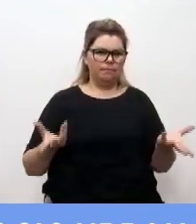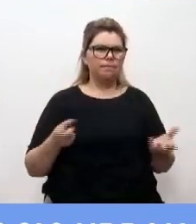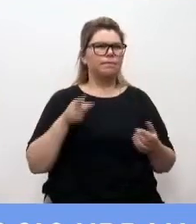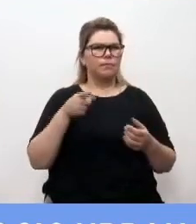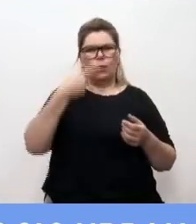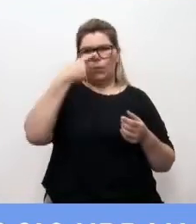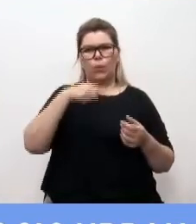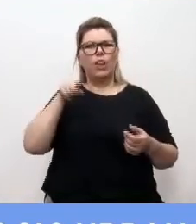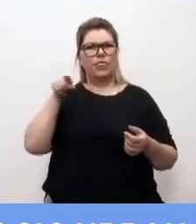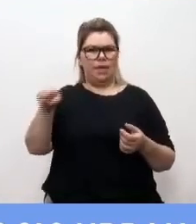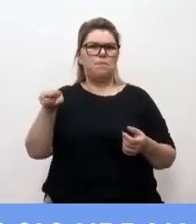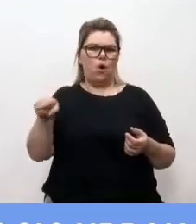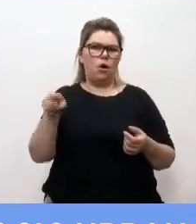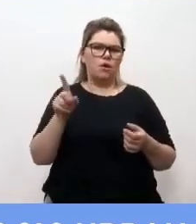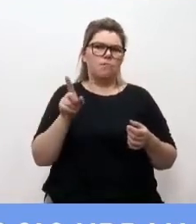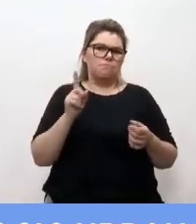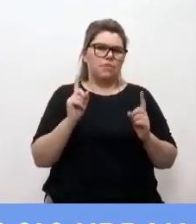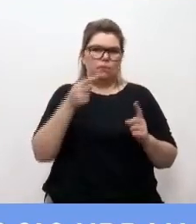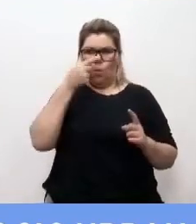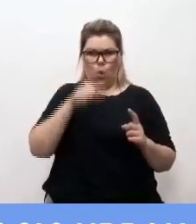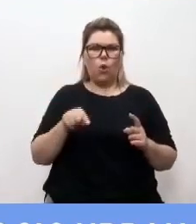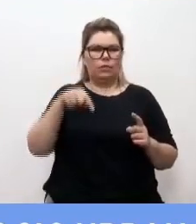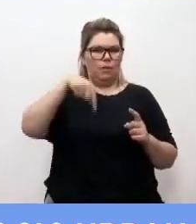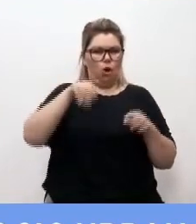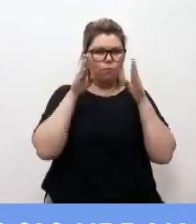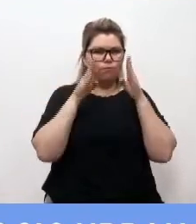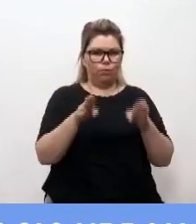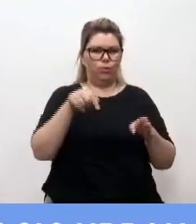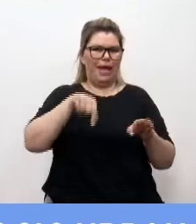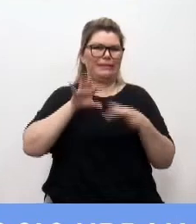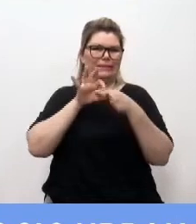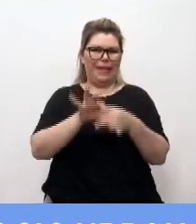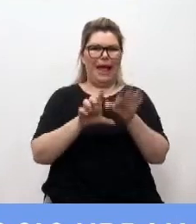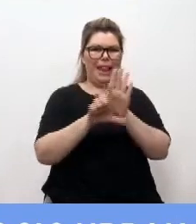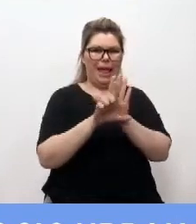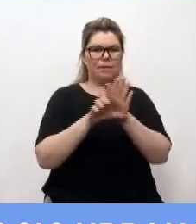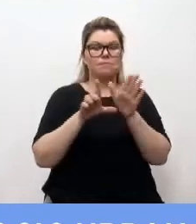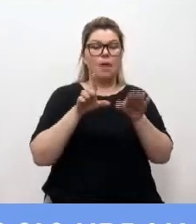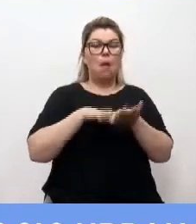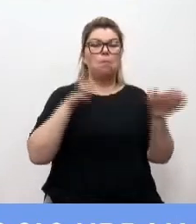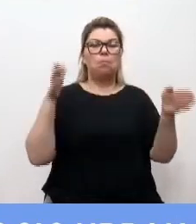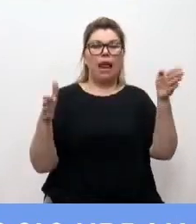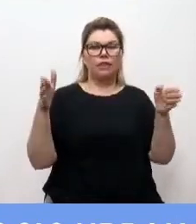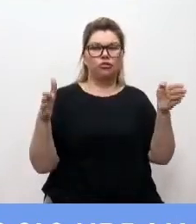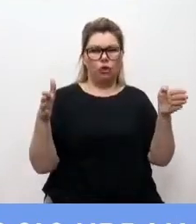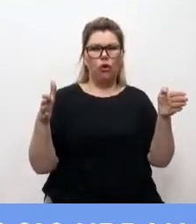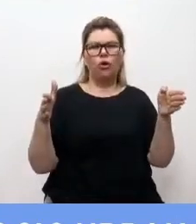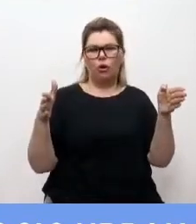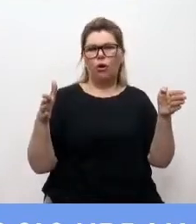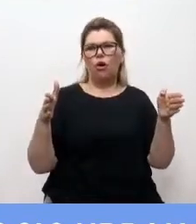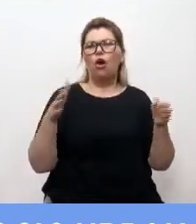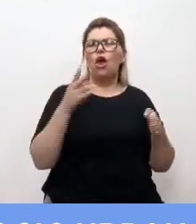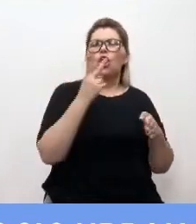último supuesto el que nos ocupa en esta ley. Con lo cual, el tema del plazo, más allá de que podamos decir